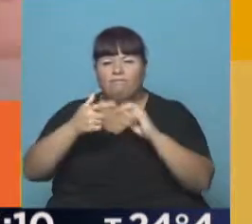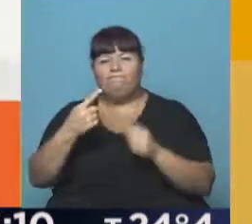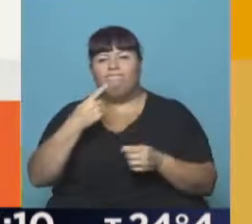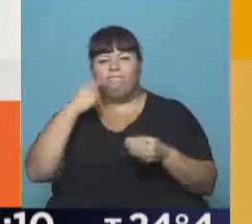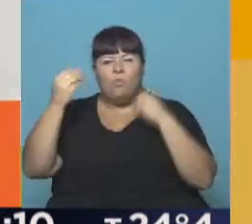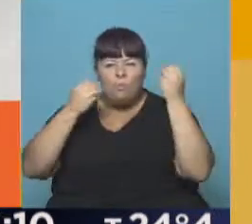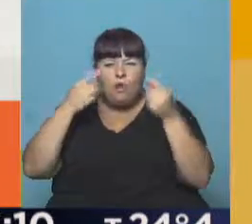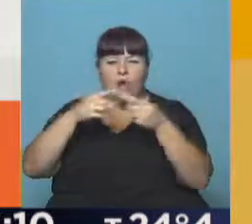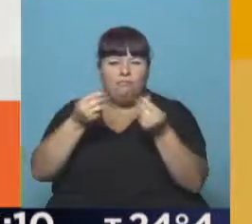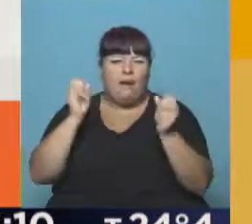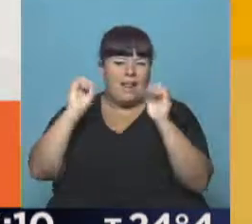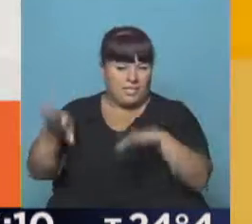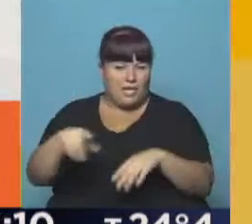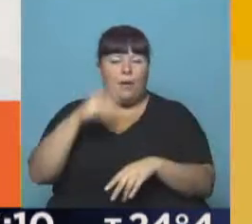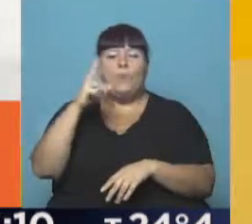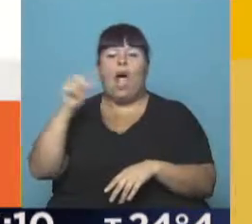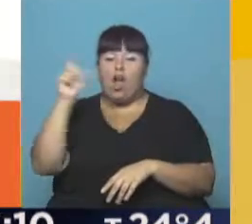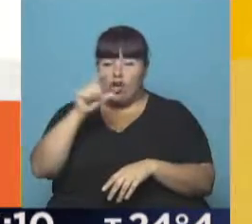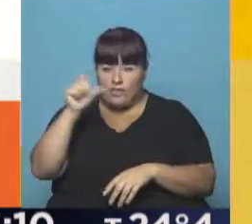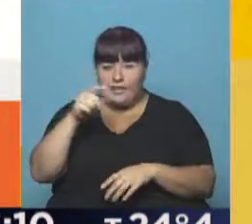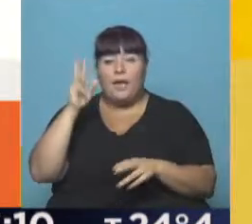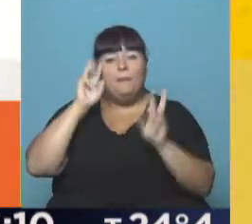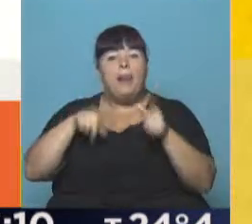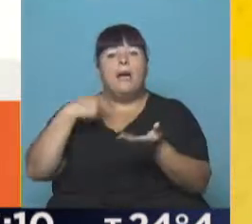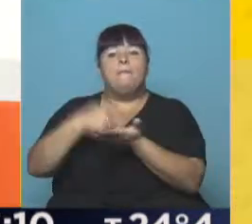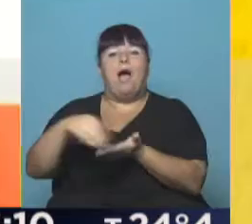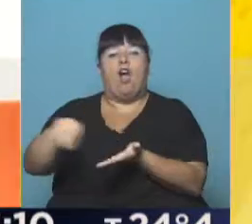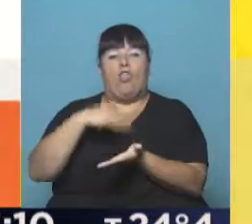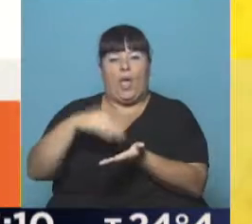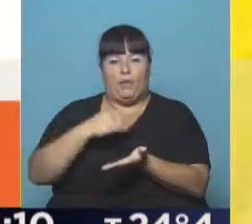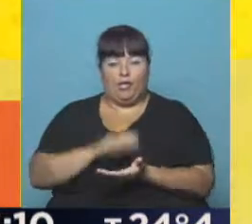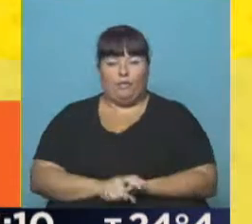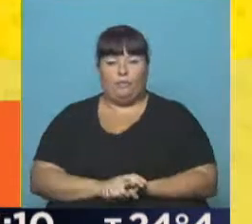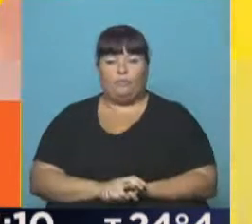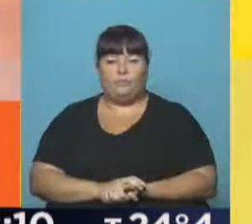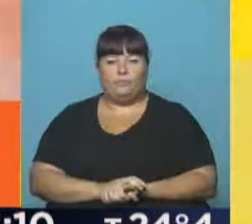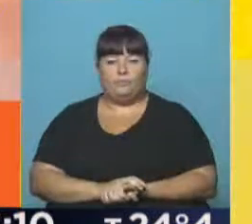muchos problemas de logística. El Banco Central impulsa el pago con débito.